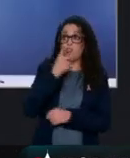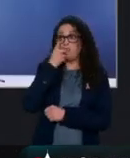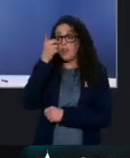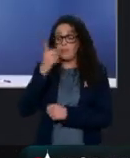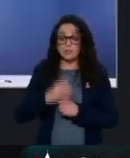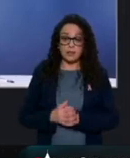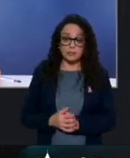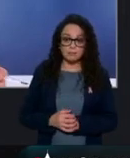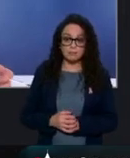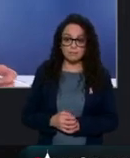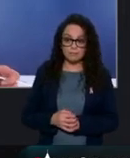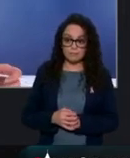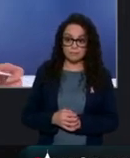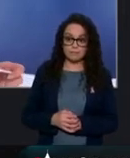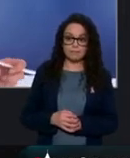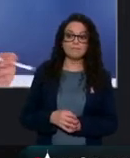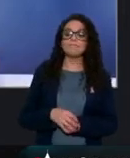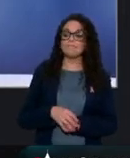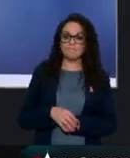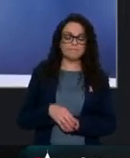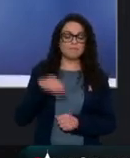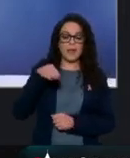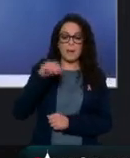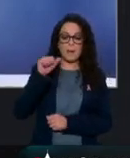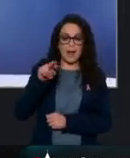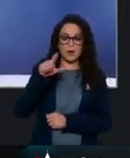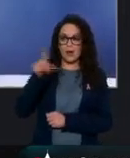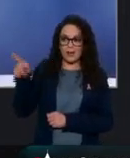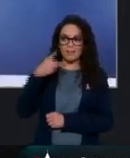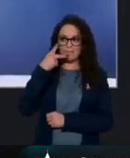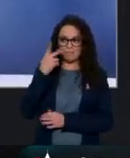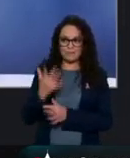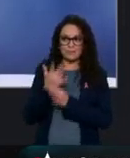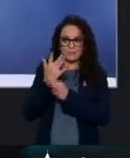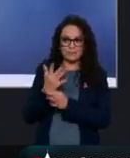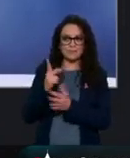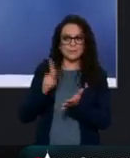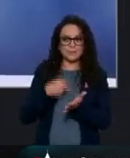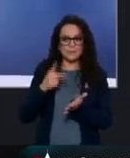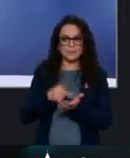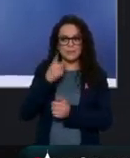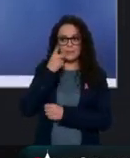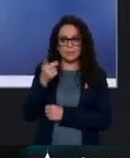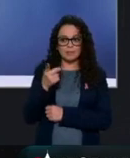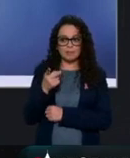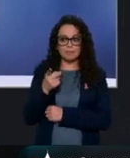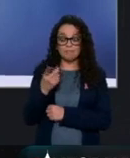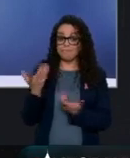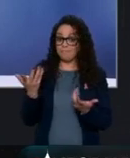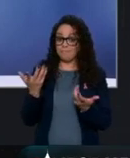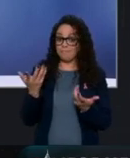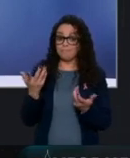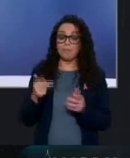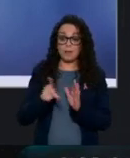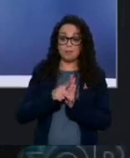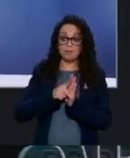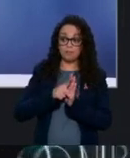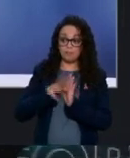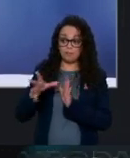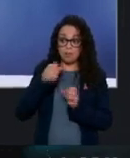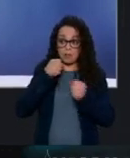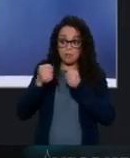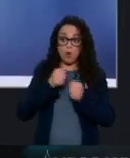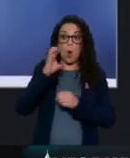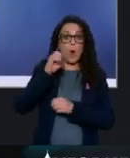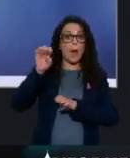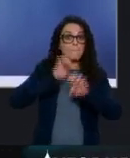duda, Manuel, justo vienes mencionando y repitiendo que no se habla de esto en la prensa